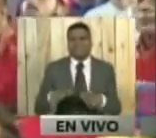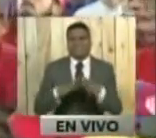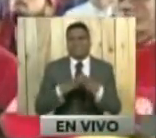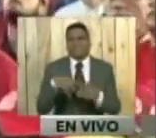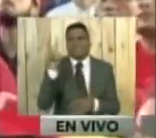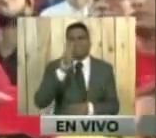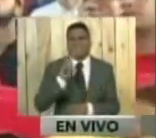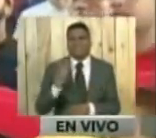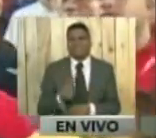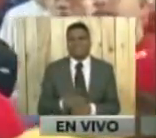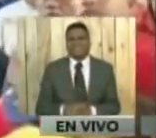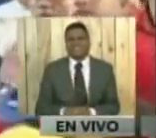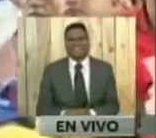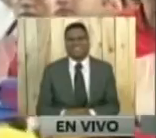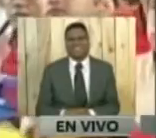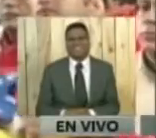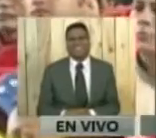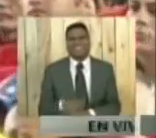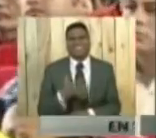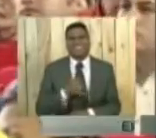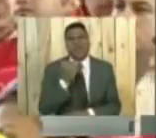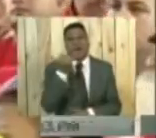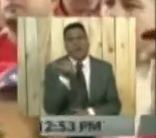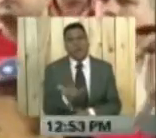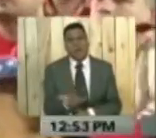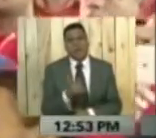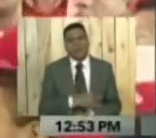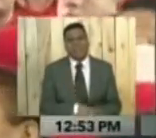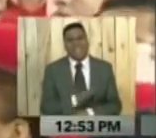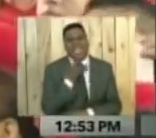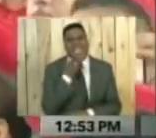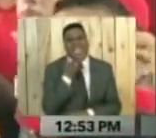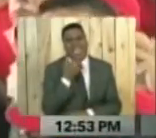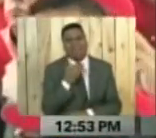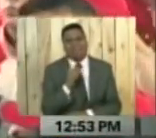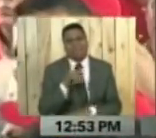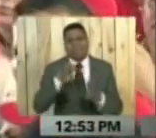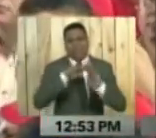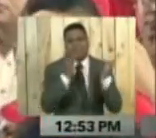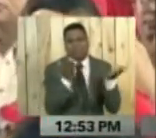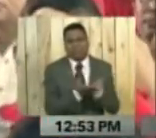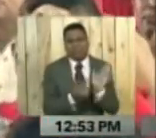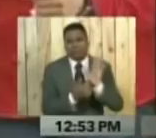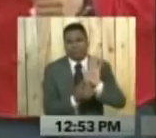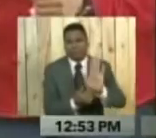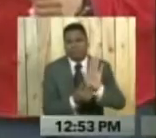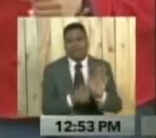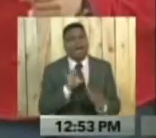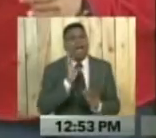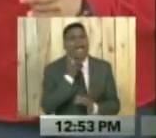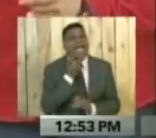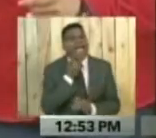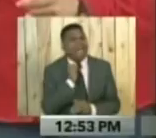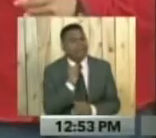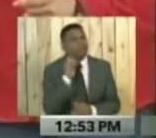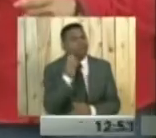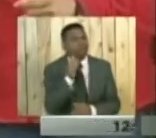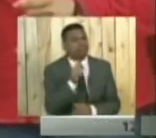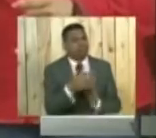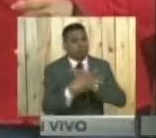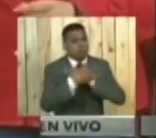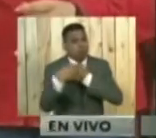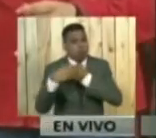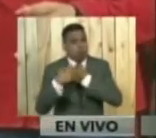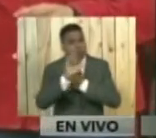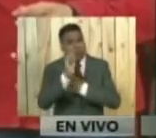Venezuela es hoy ejemplo para el mundo, es ejemplo de dignidad, es